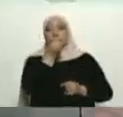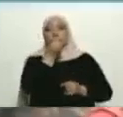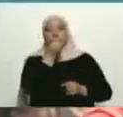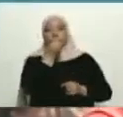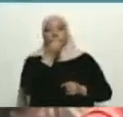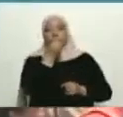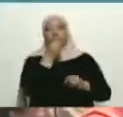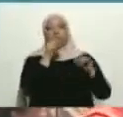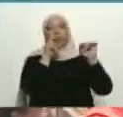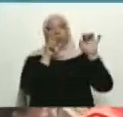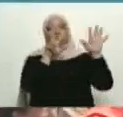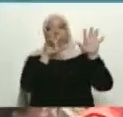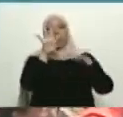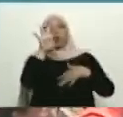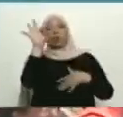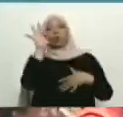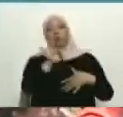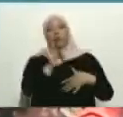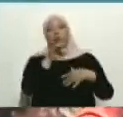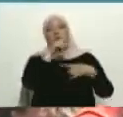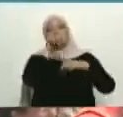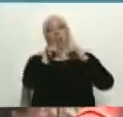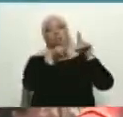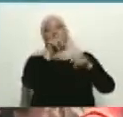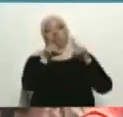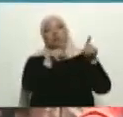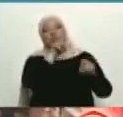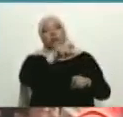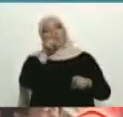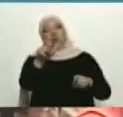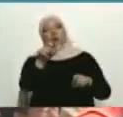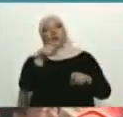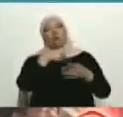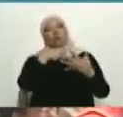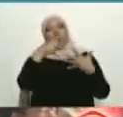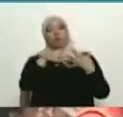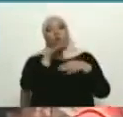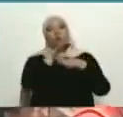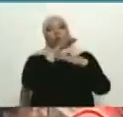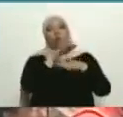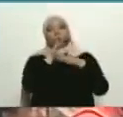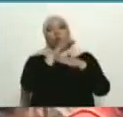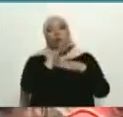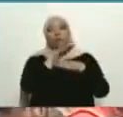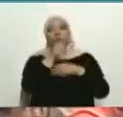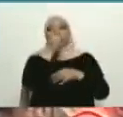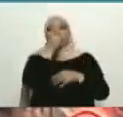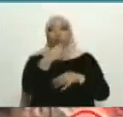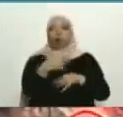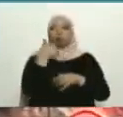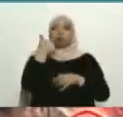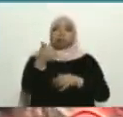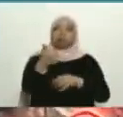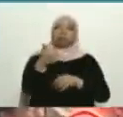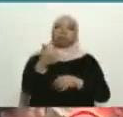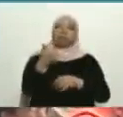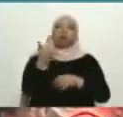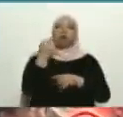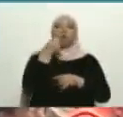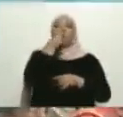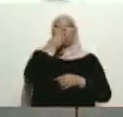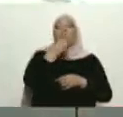el 84% de los entrevistados califican al dispositivo de Seguridad Ciudadana entre muy bueno y bueno y ahí